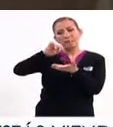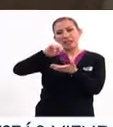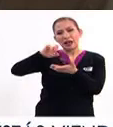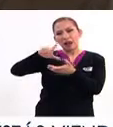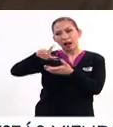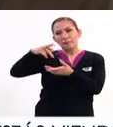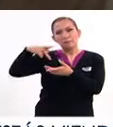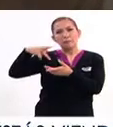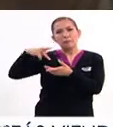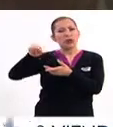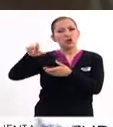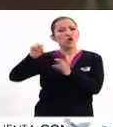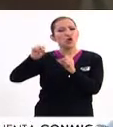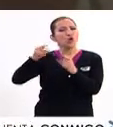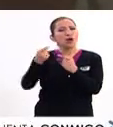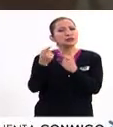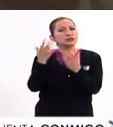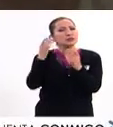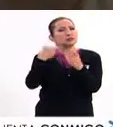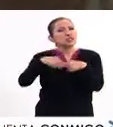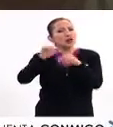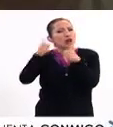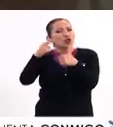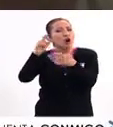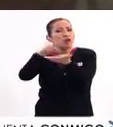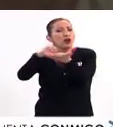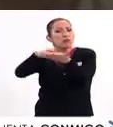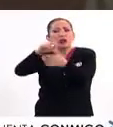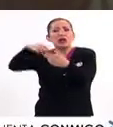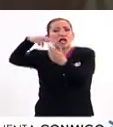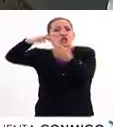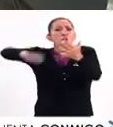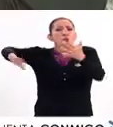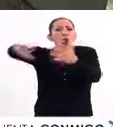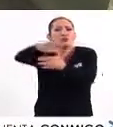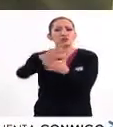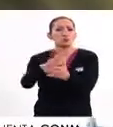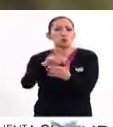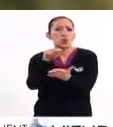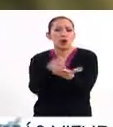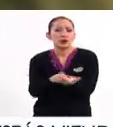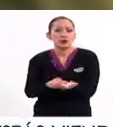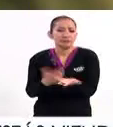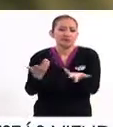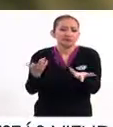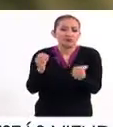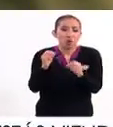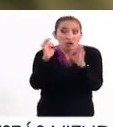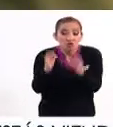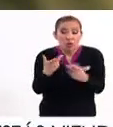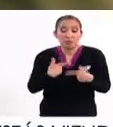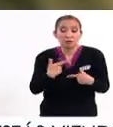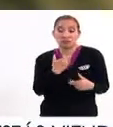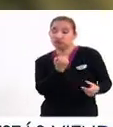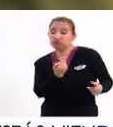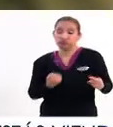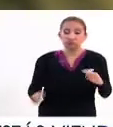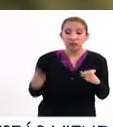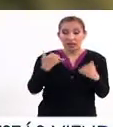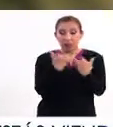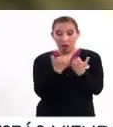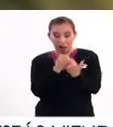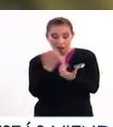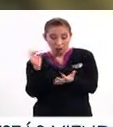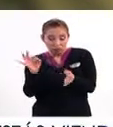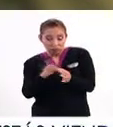no hay un grabador popular que firme, que diga, este es el artista. Y Posada, él se gana su crédito y digamos